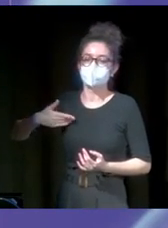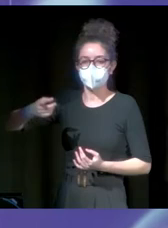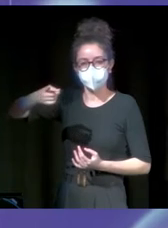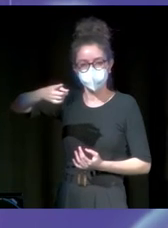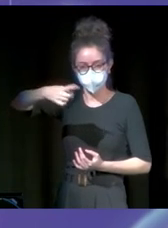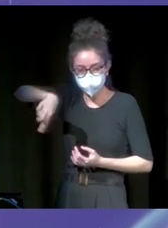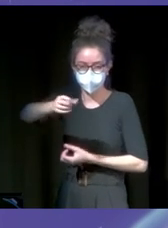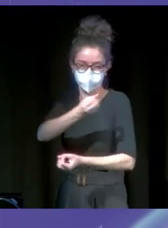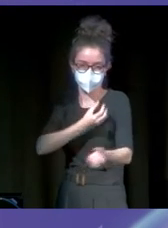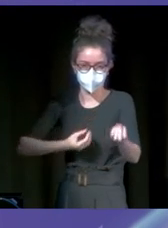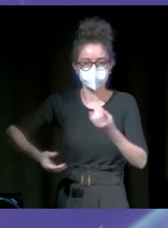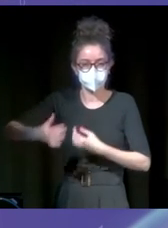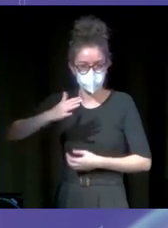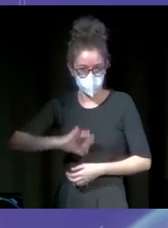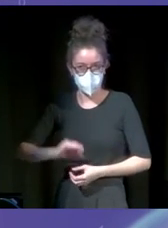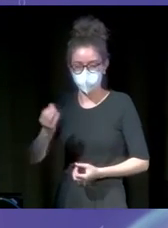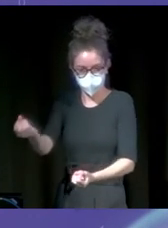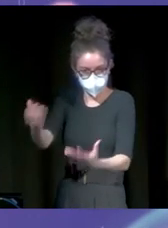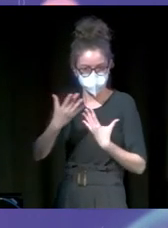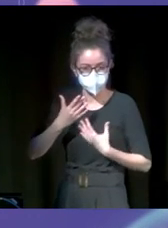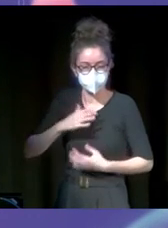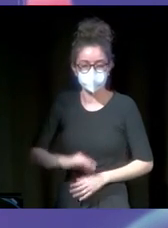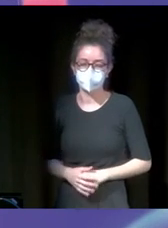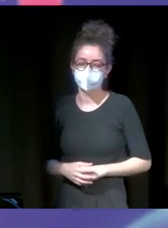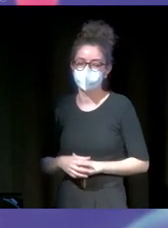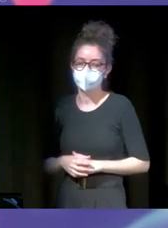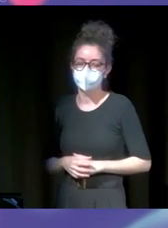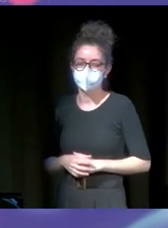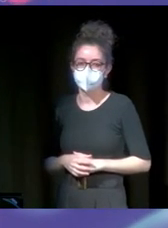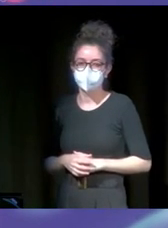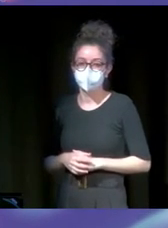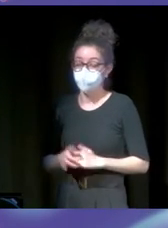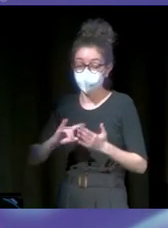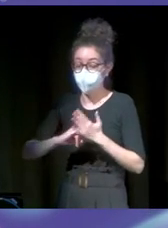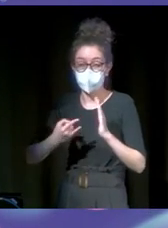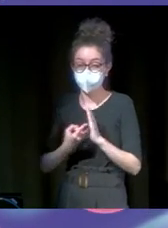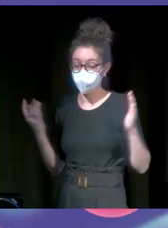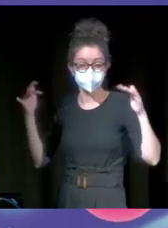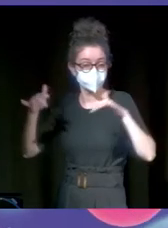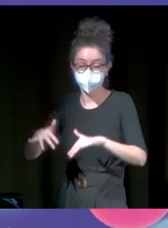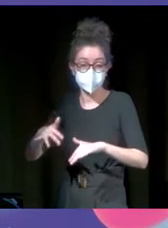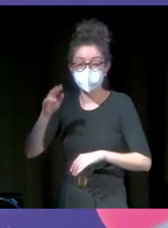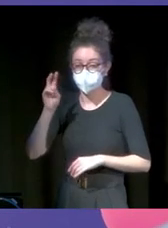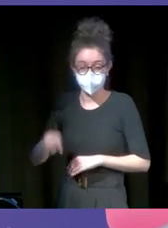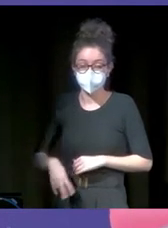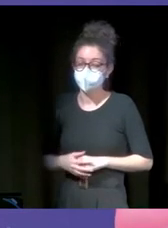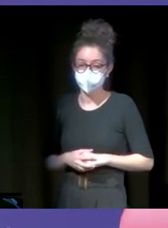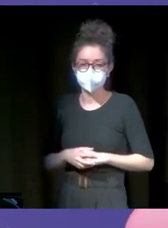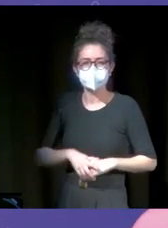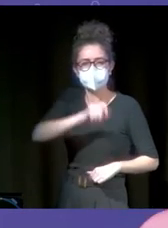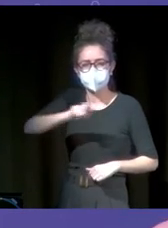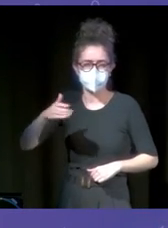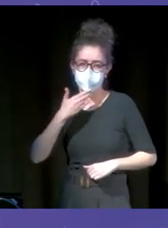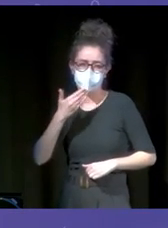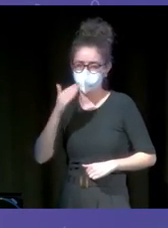que fluyen sobre todo tecnológicas ya un punto de encuentro de encuentro de personas de diferentes de